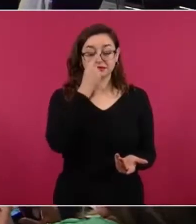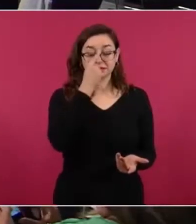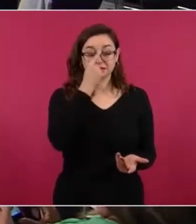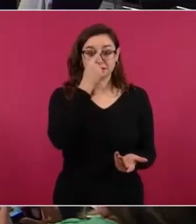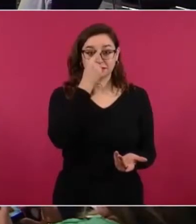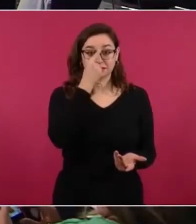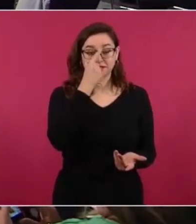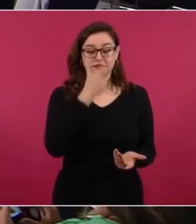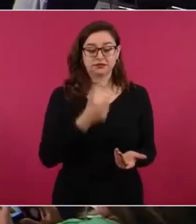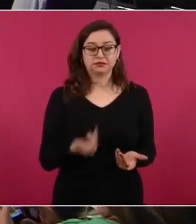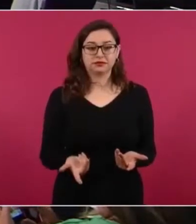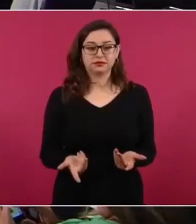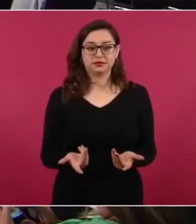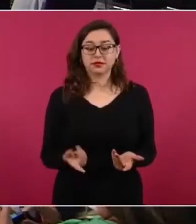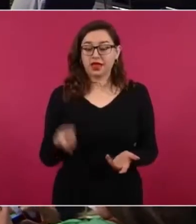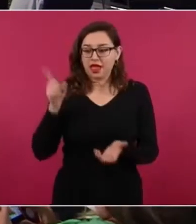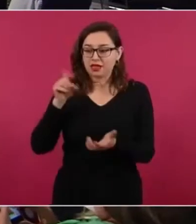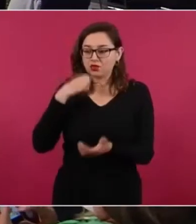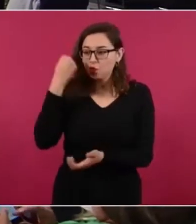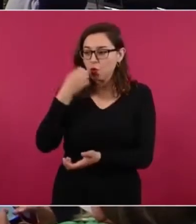Es el que permite